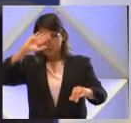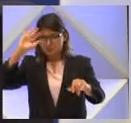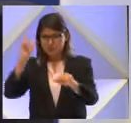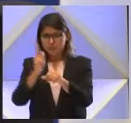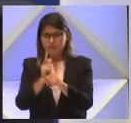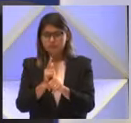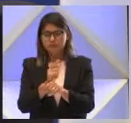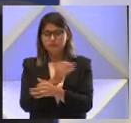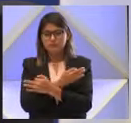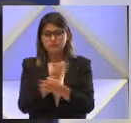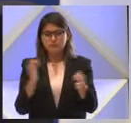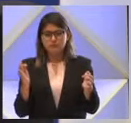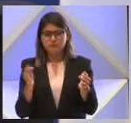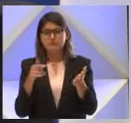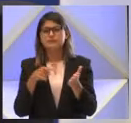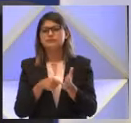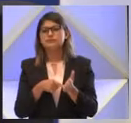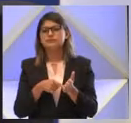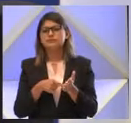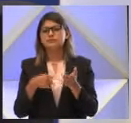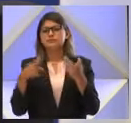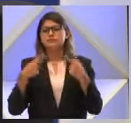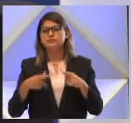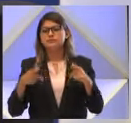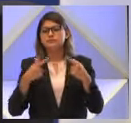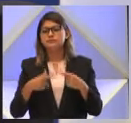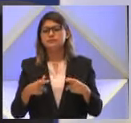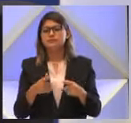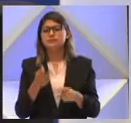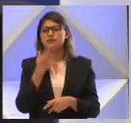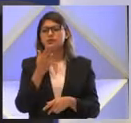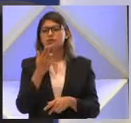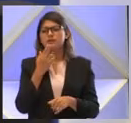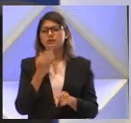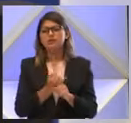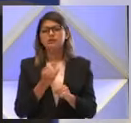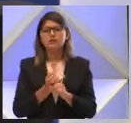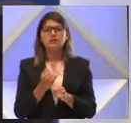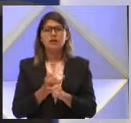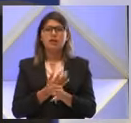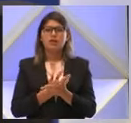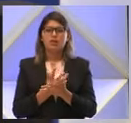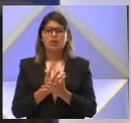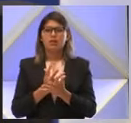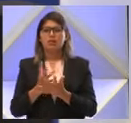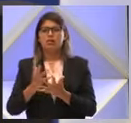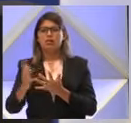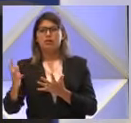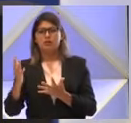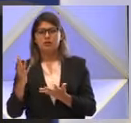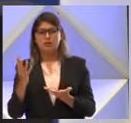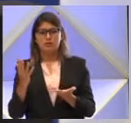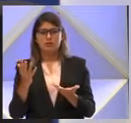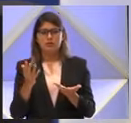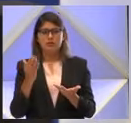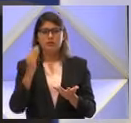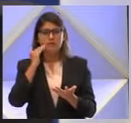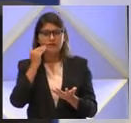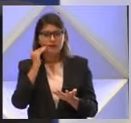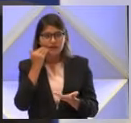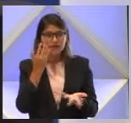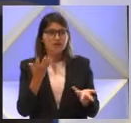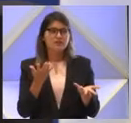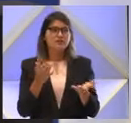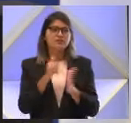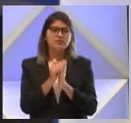no utilicen de manera tan frívola tan excesiva las redes sociales